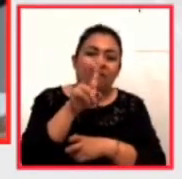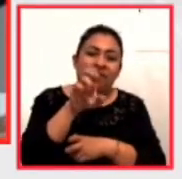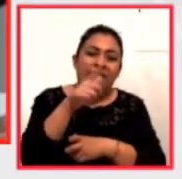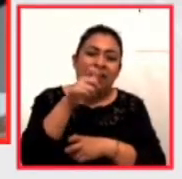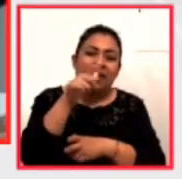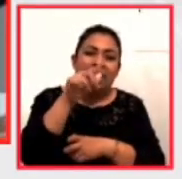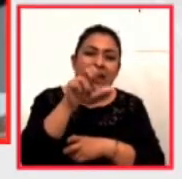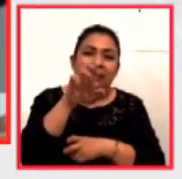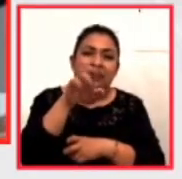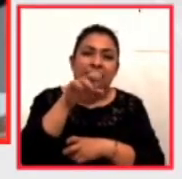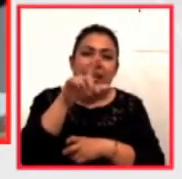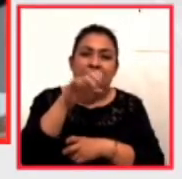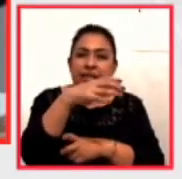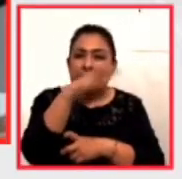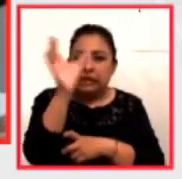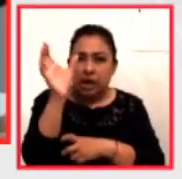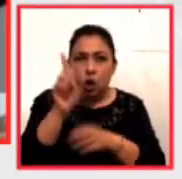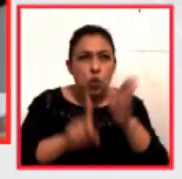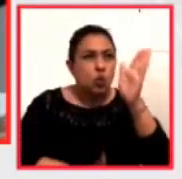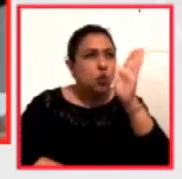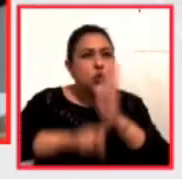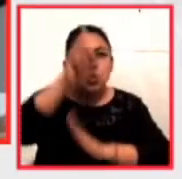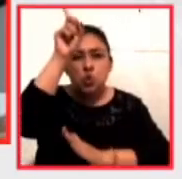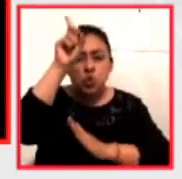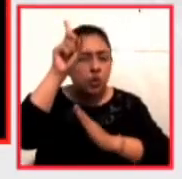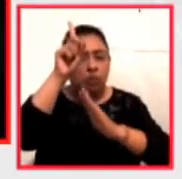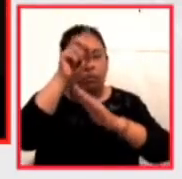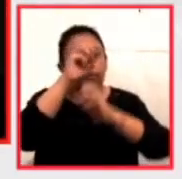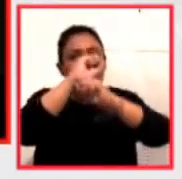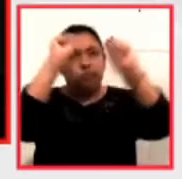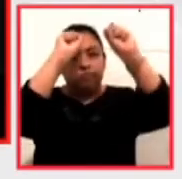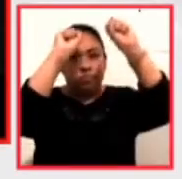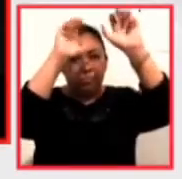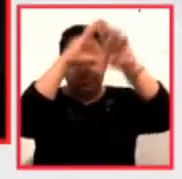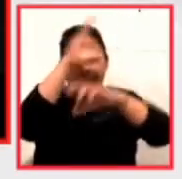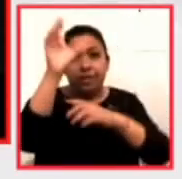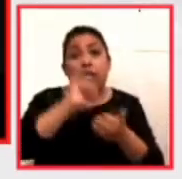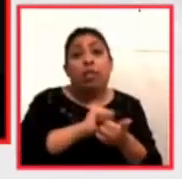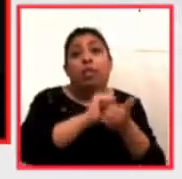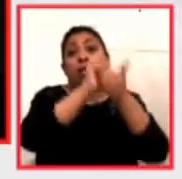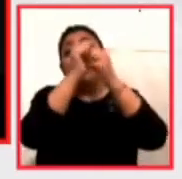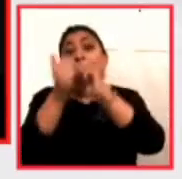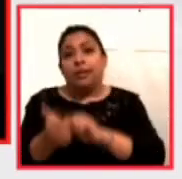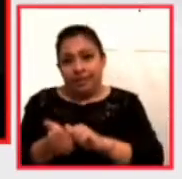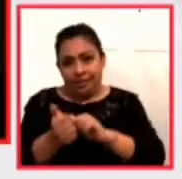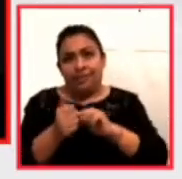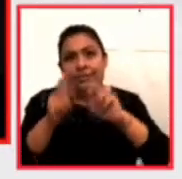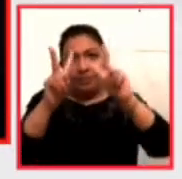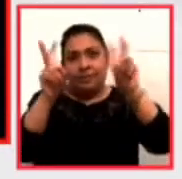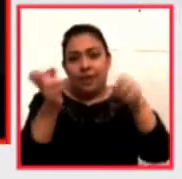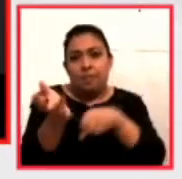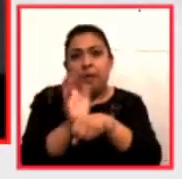que era el nombre original, lo que acabó siendo Rojo Amanecer.